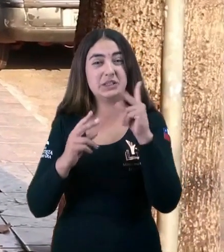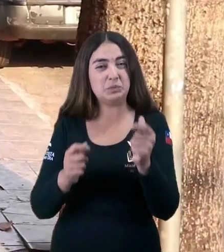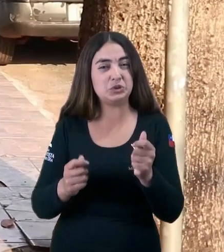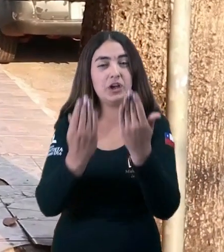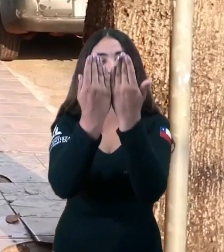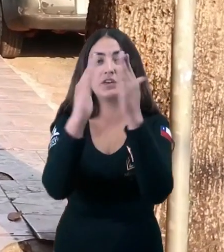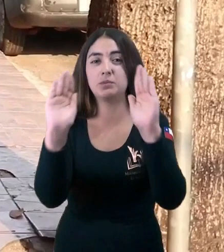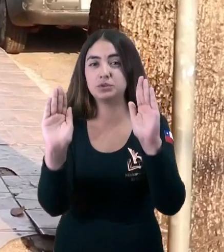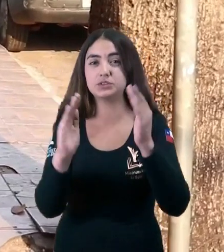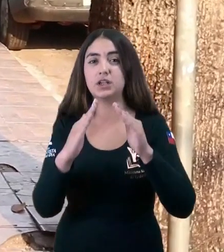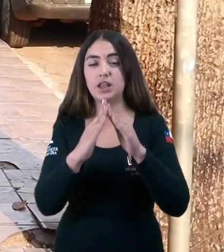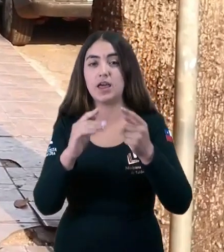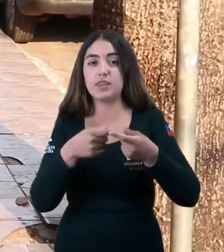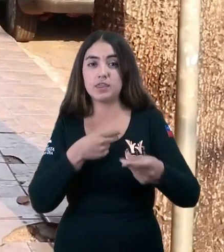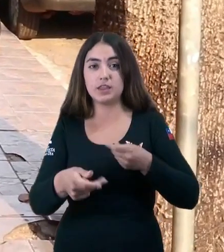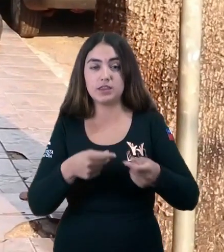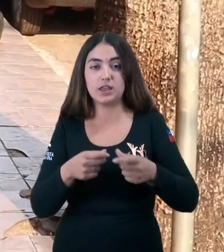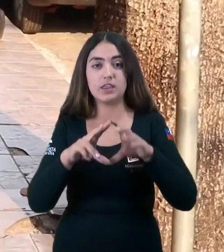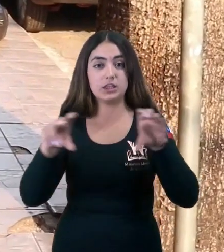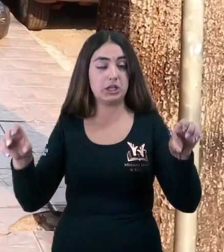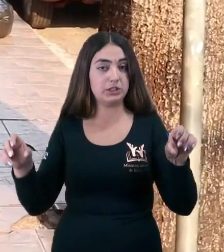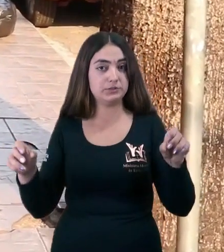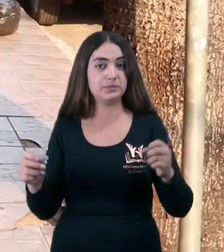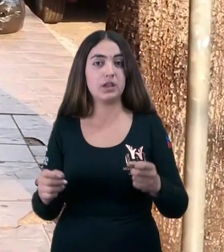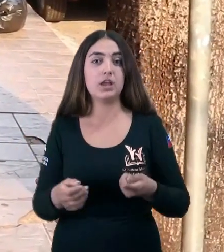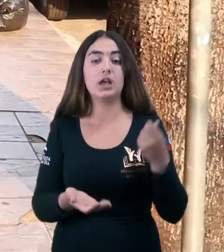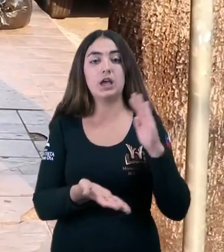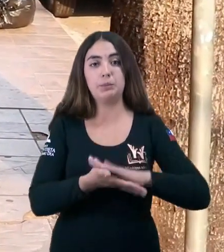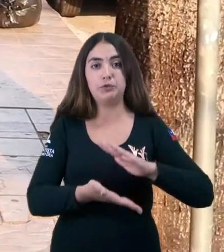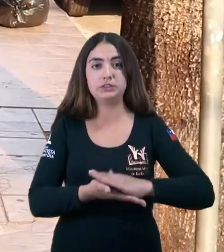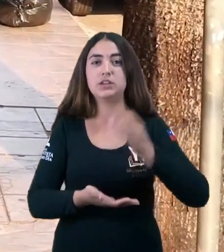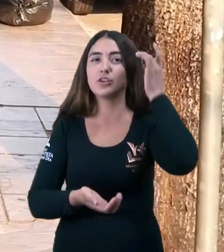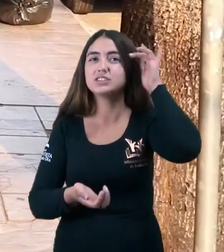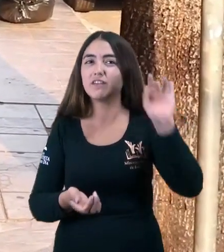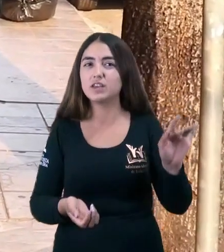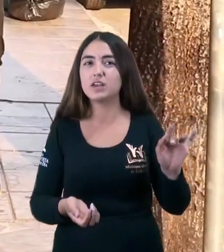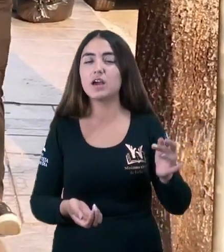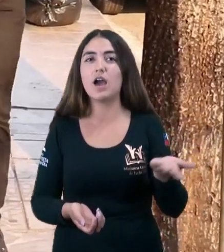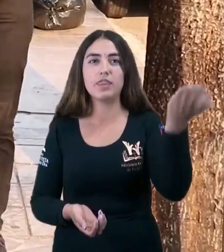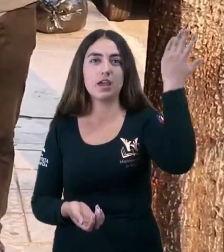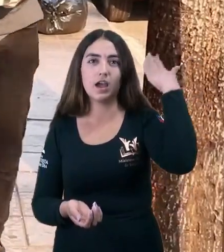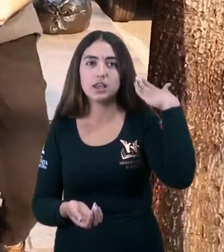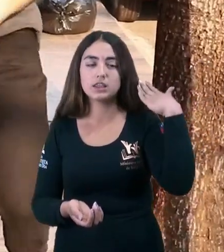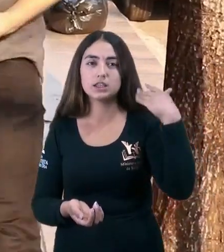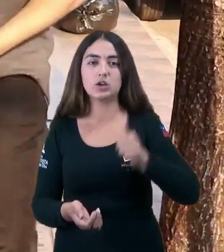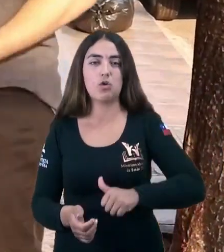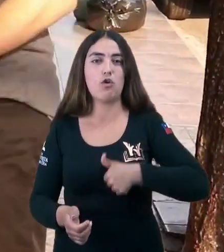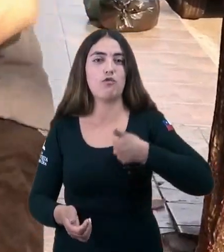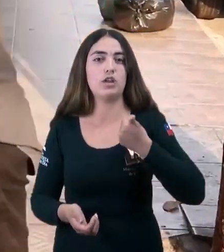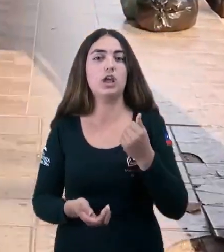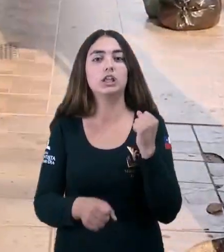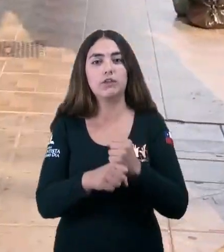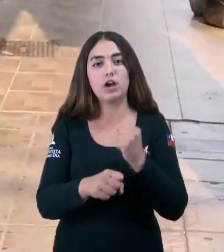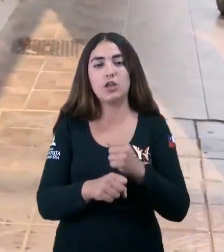Recientemente abrimos nuestra primera tienda de telas, aprovechando los conocimientos que adquirí cuando era muy joven,